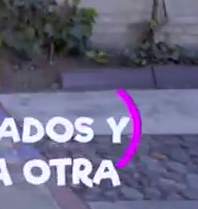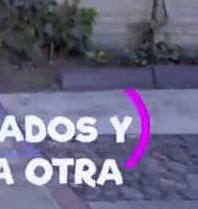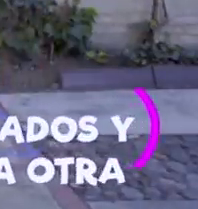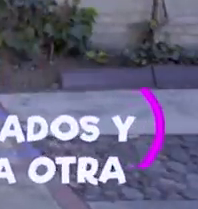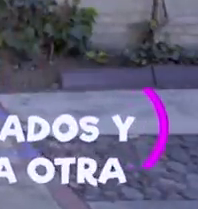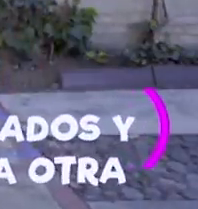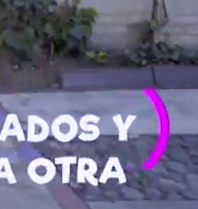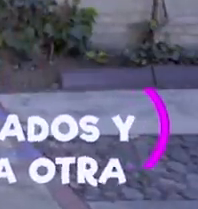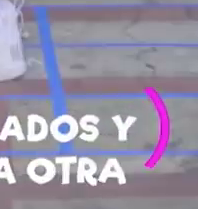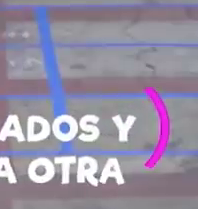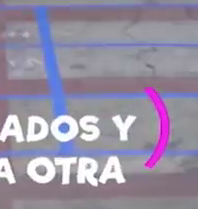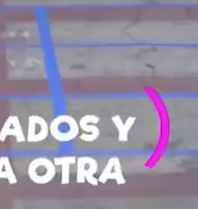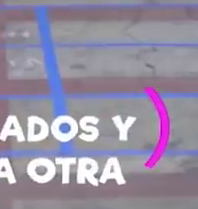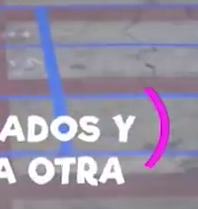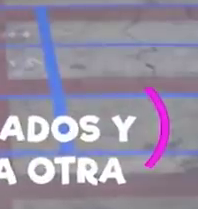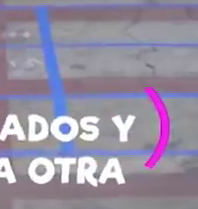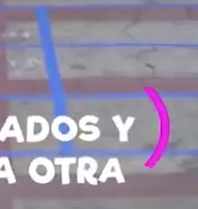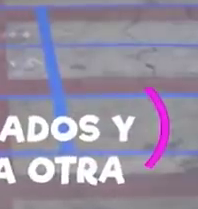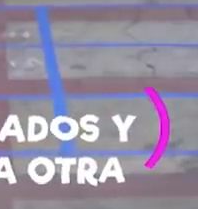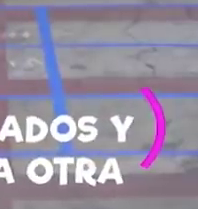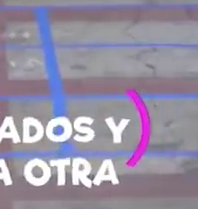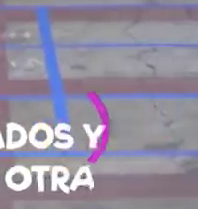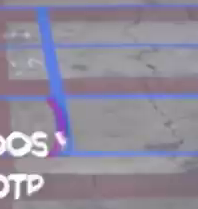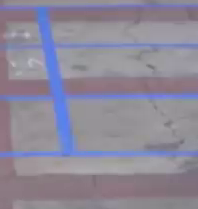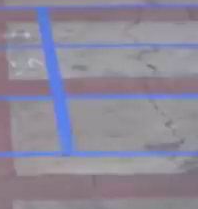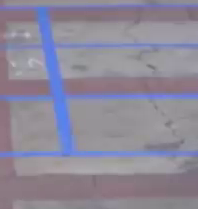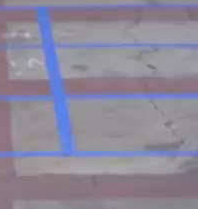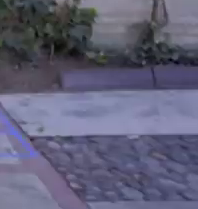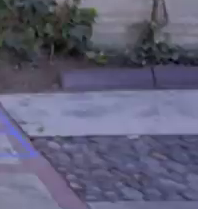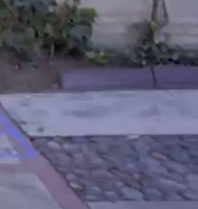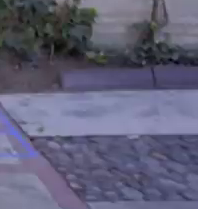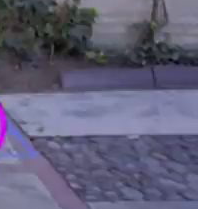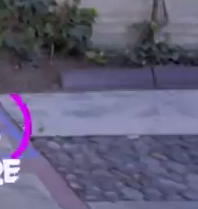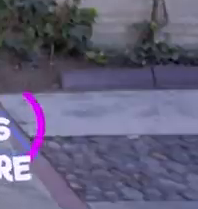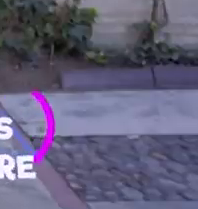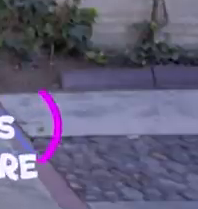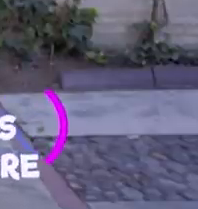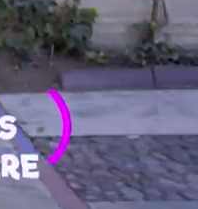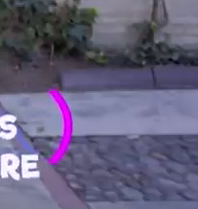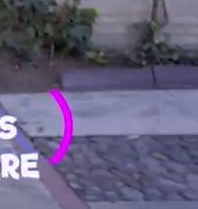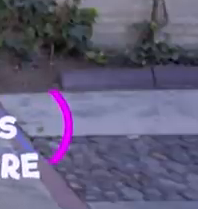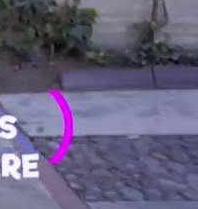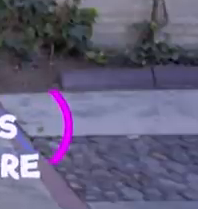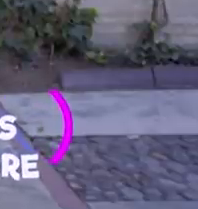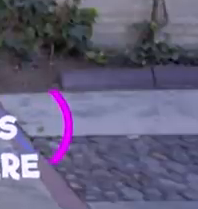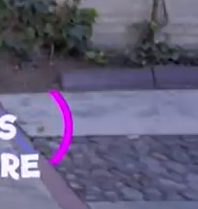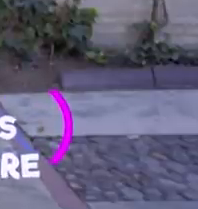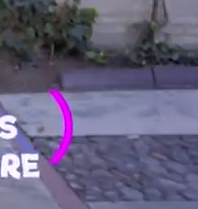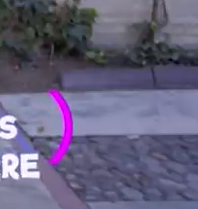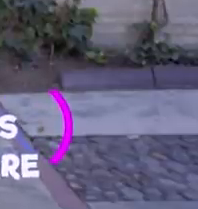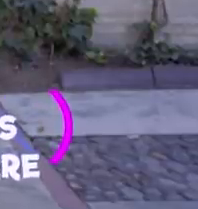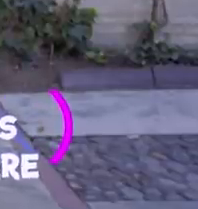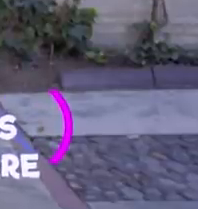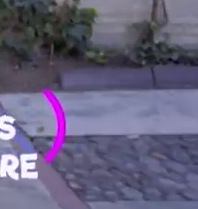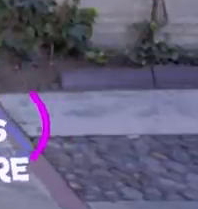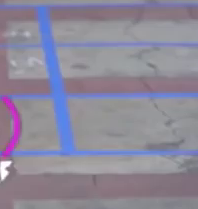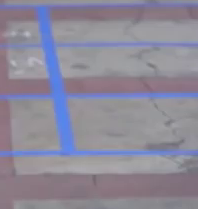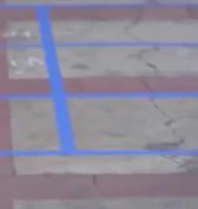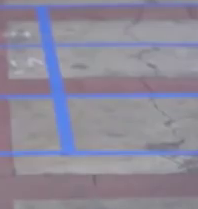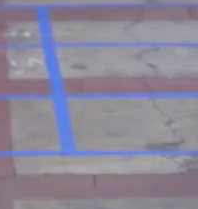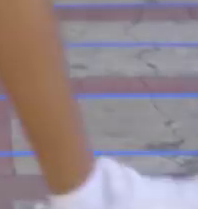adivinanza. Le pueden decir a papá o a mamá que estén sentados y que, bueno, digan su animal favorito y que lo actúen moviéndose en todo ese